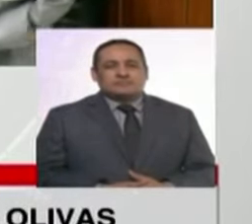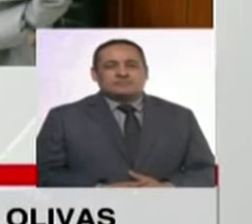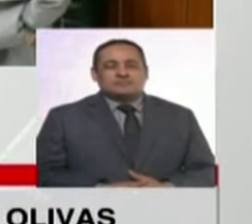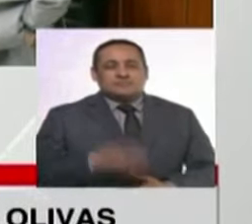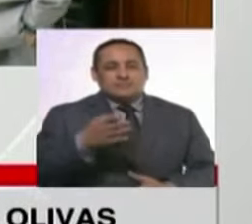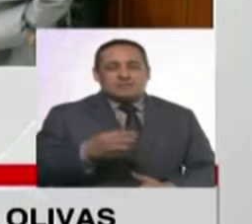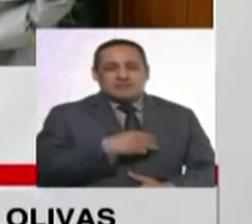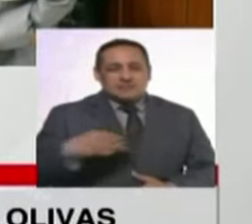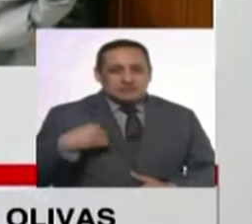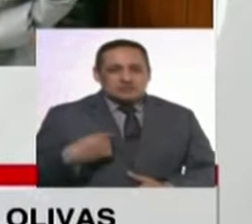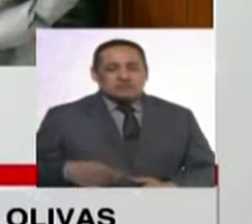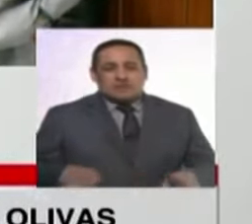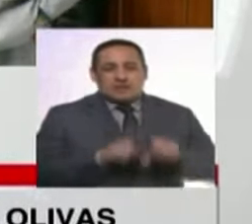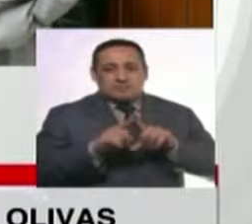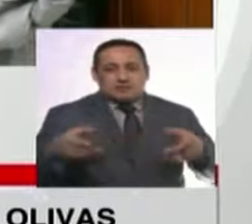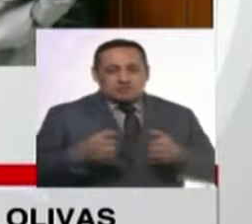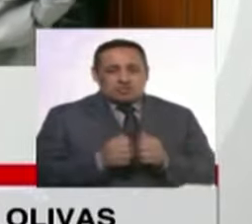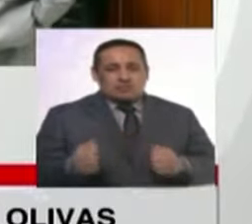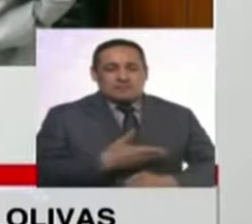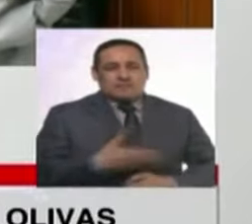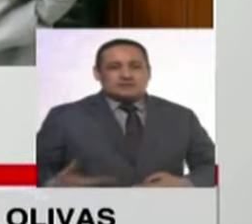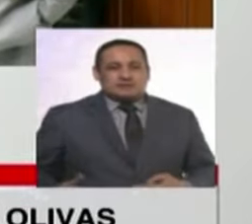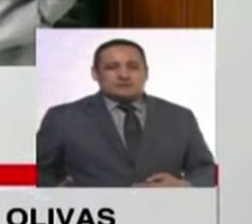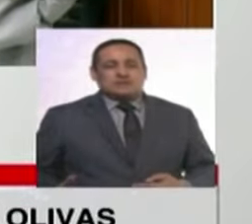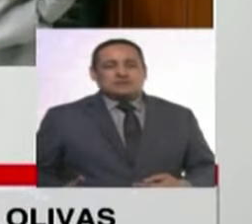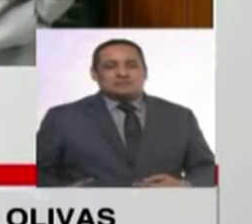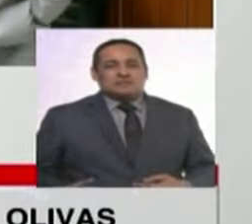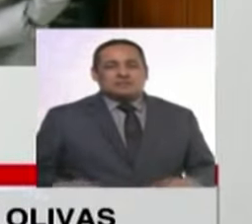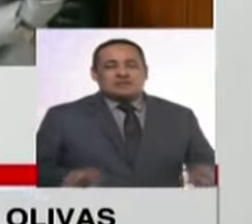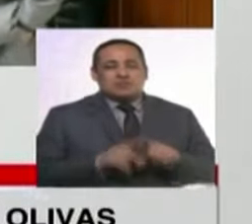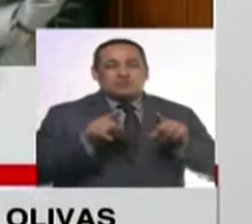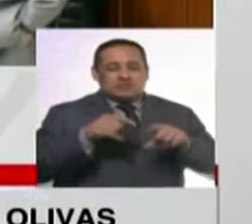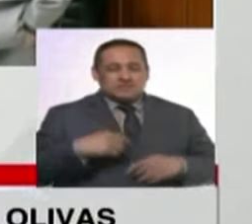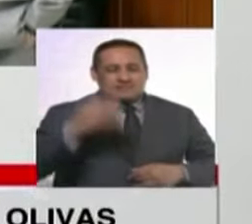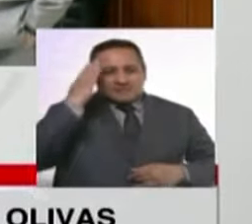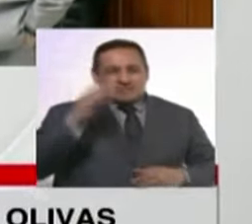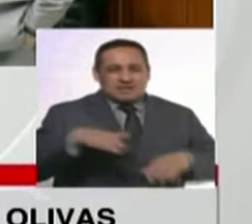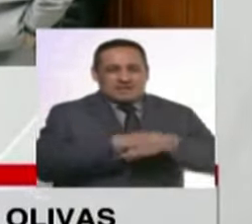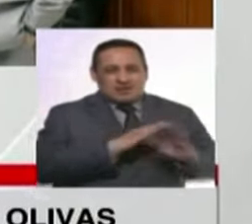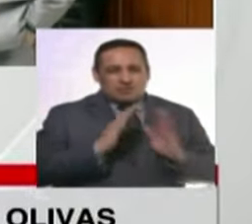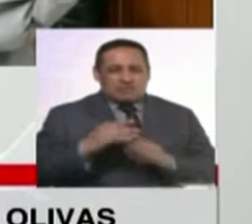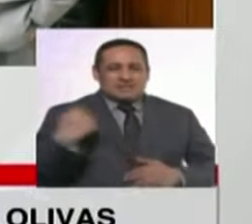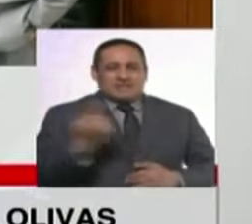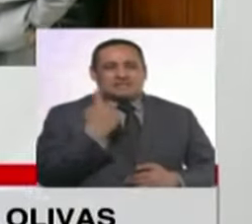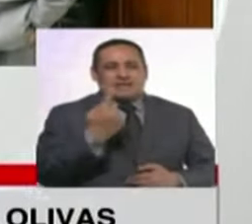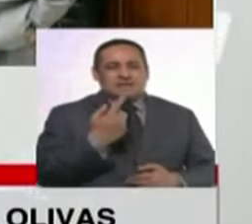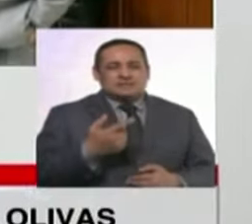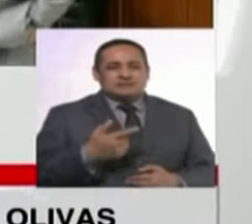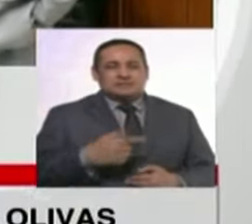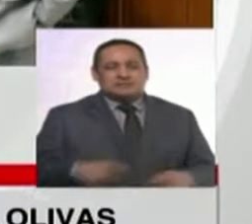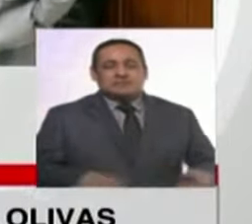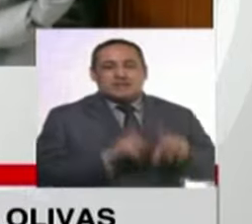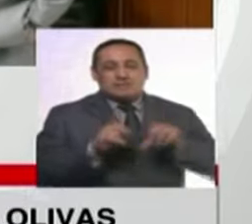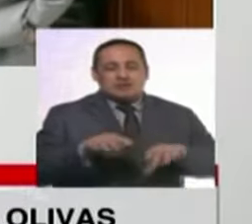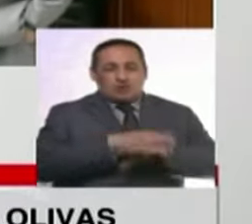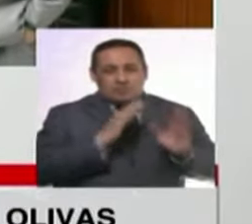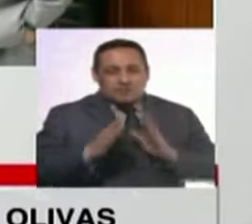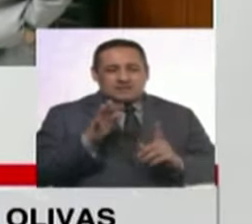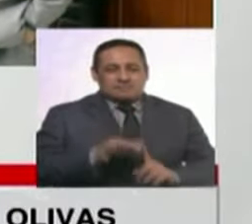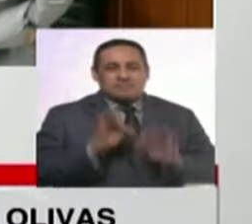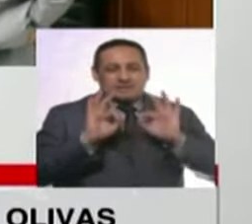ministro a través de la presidenta Usted sabe que los planes generales los planes